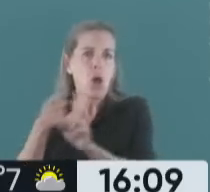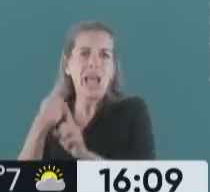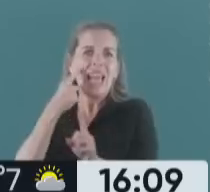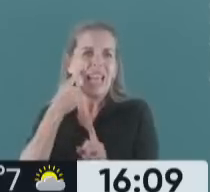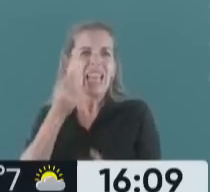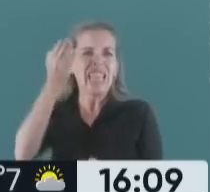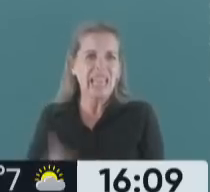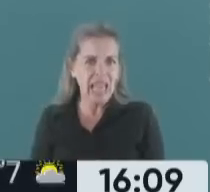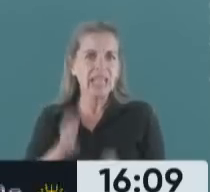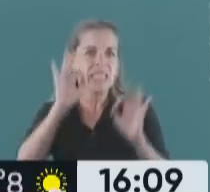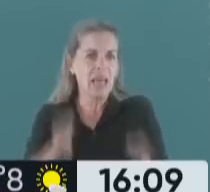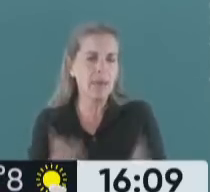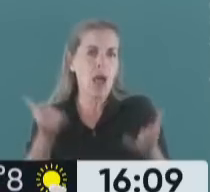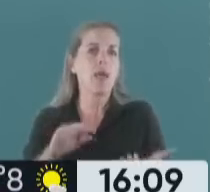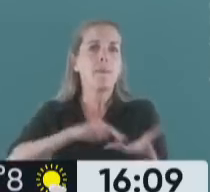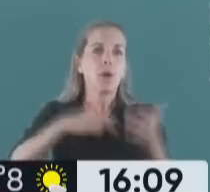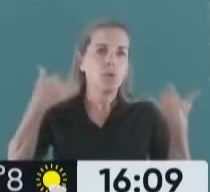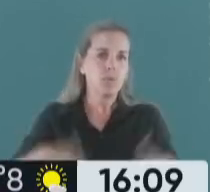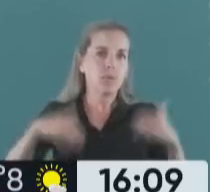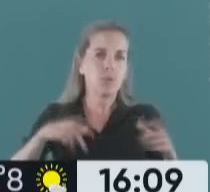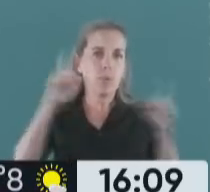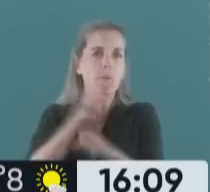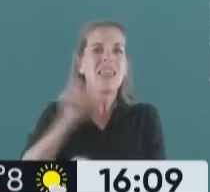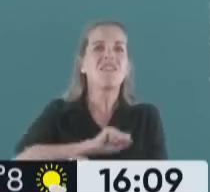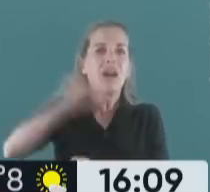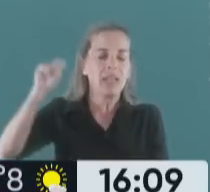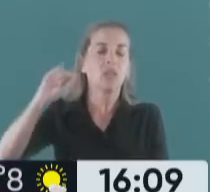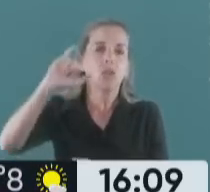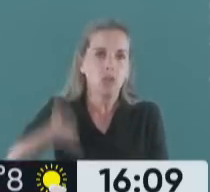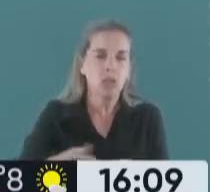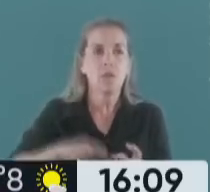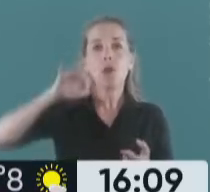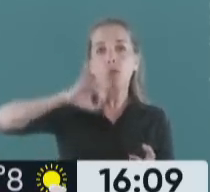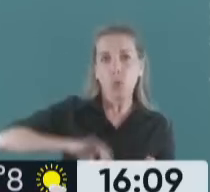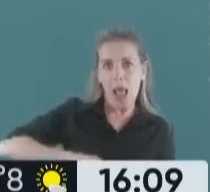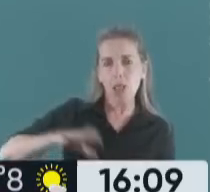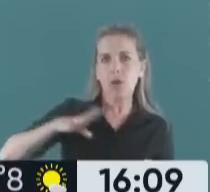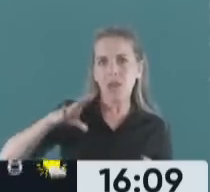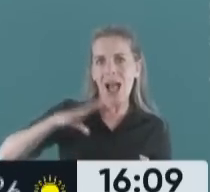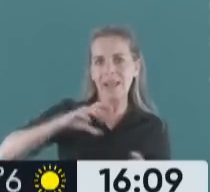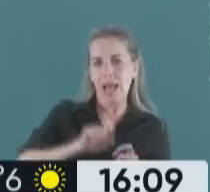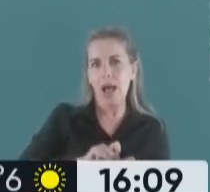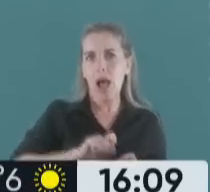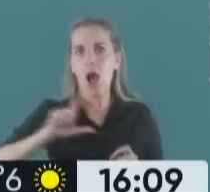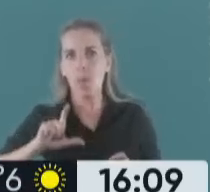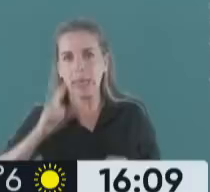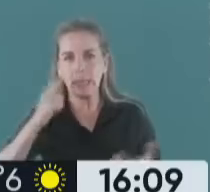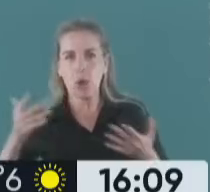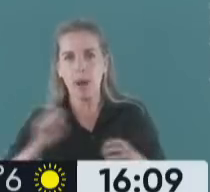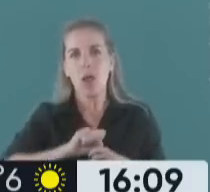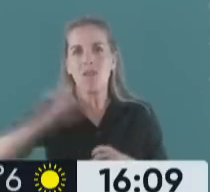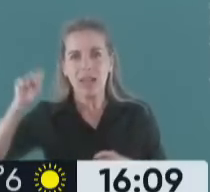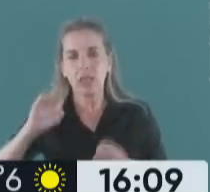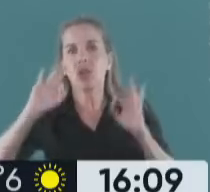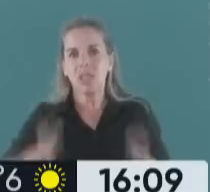Tenemos un problema con la inflación, tenemos un problema con los salarios que están más postergados y que no han alcanzado a ganarle a la inflación. Necesitamos